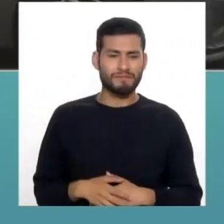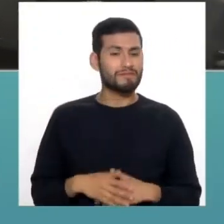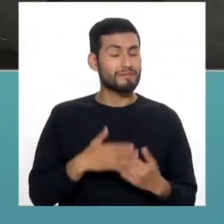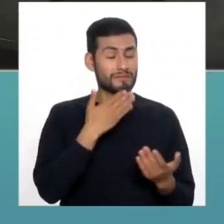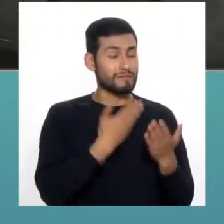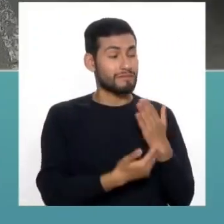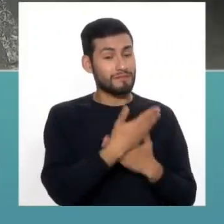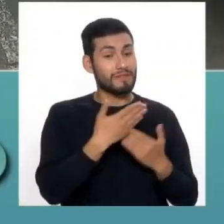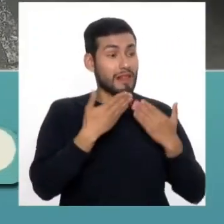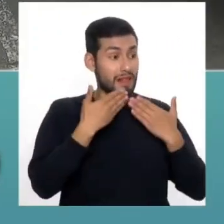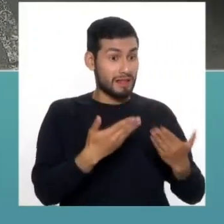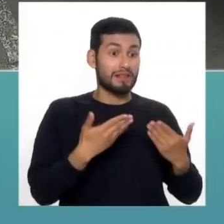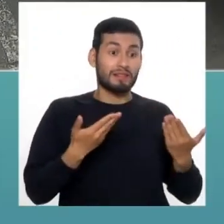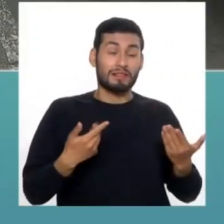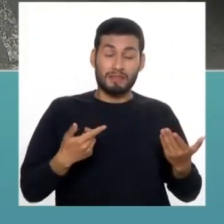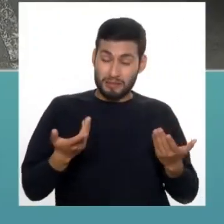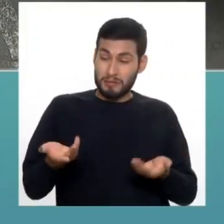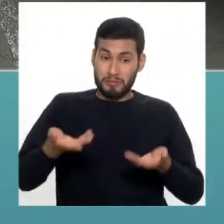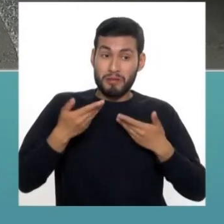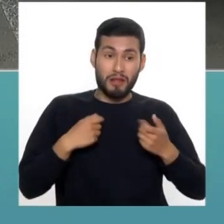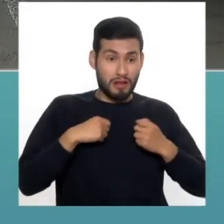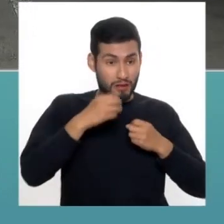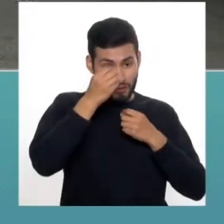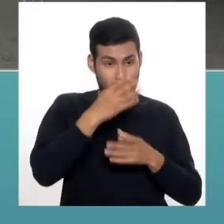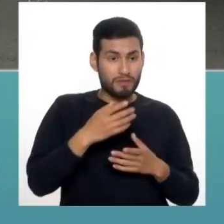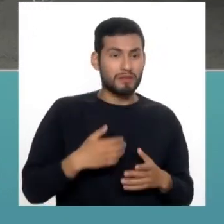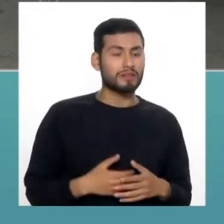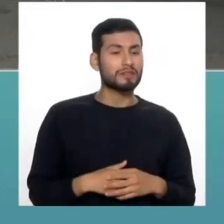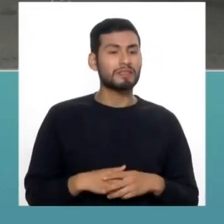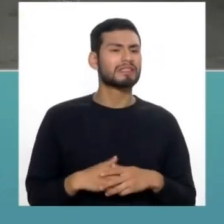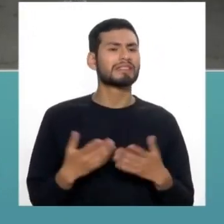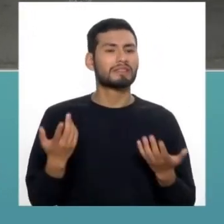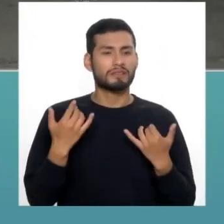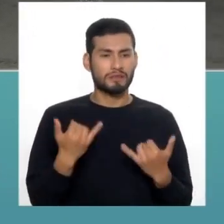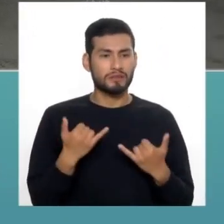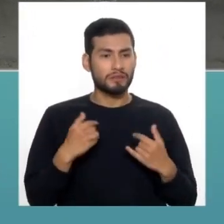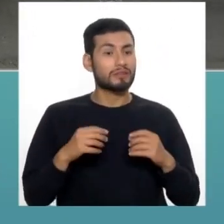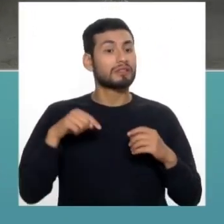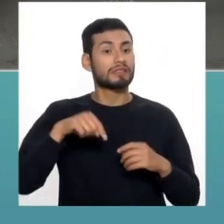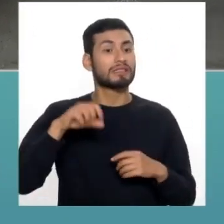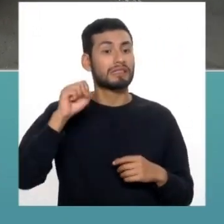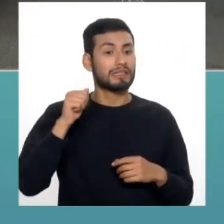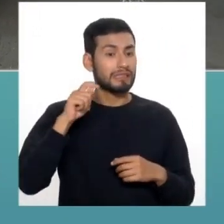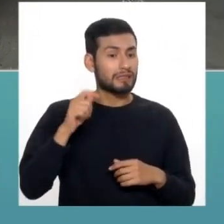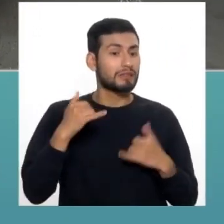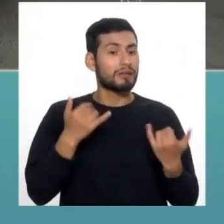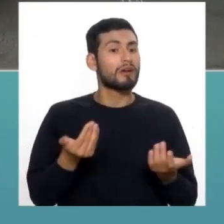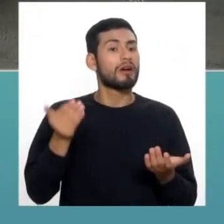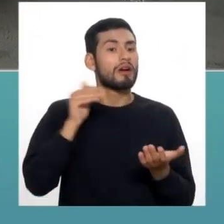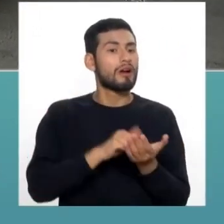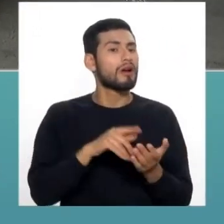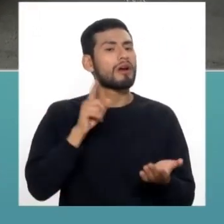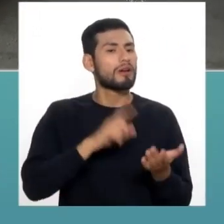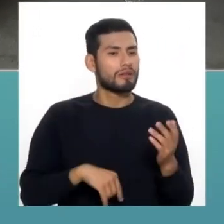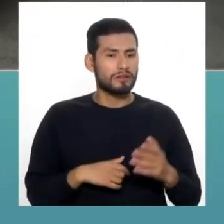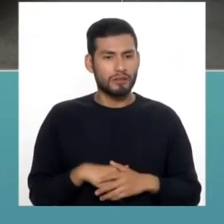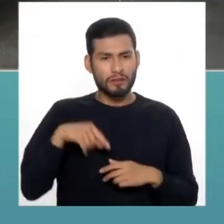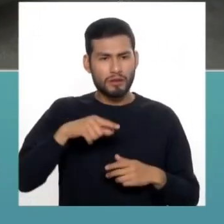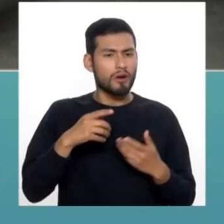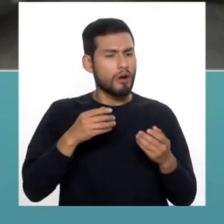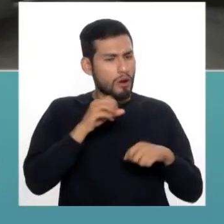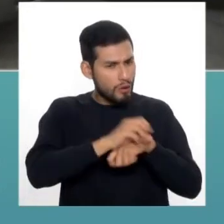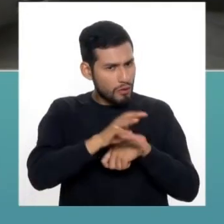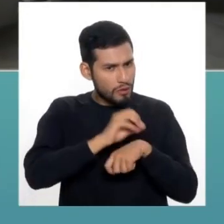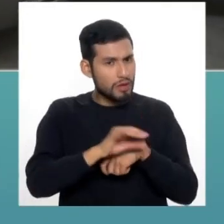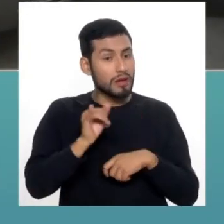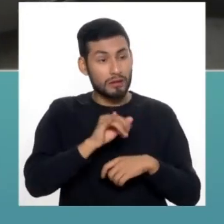días, gracias por permitirnos informar a los ciudadanos. El día de hoy el SAT nuevamente vuelve con sus campañas de orientación y